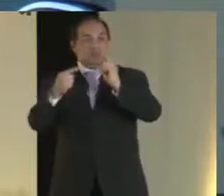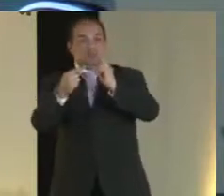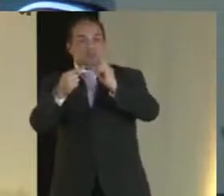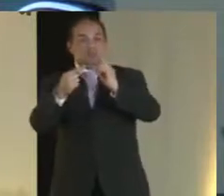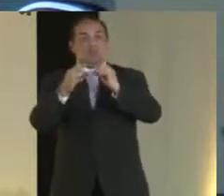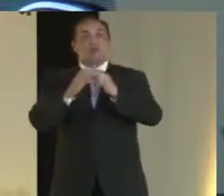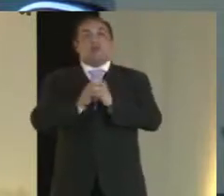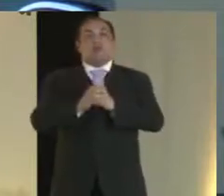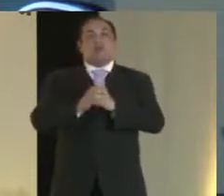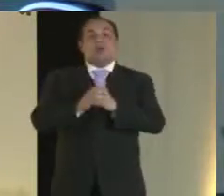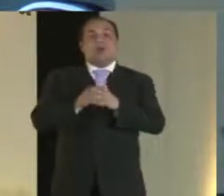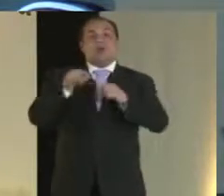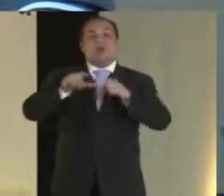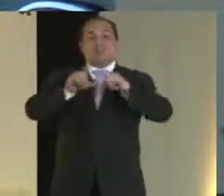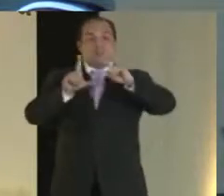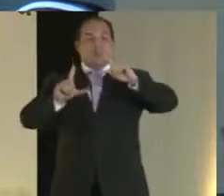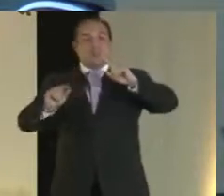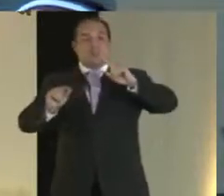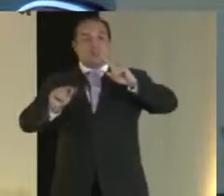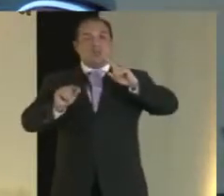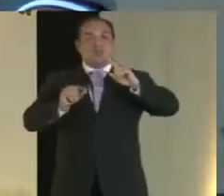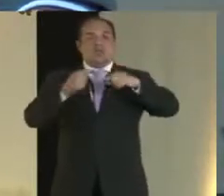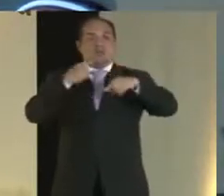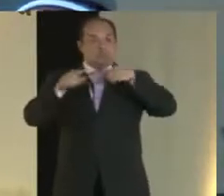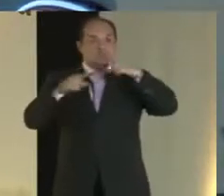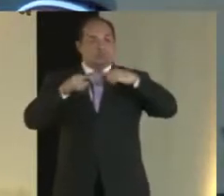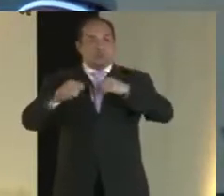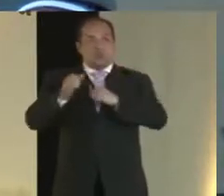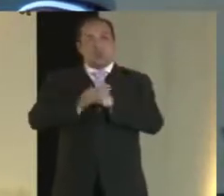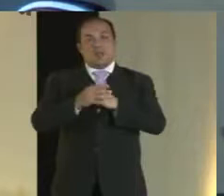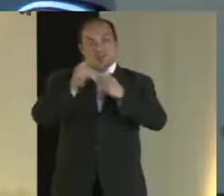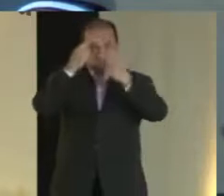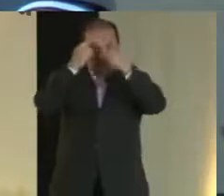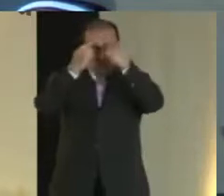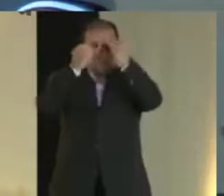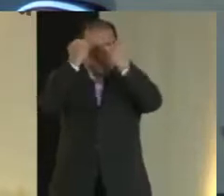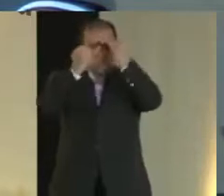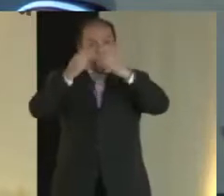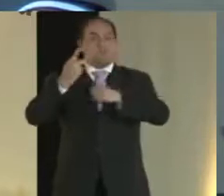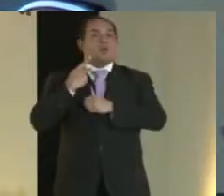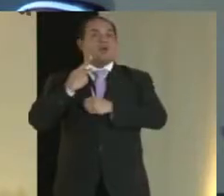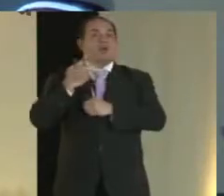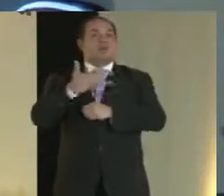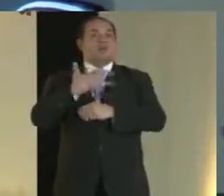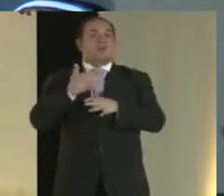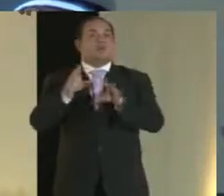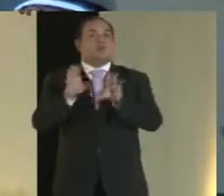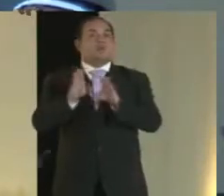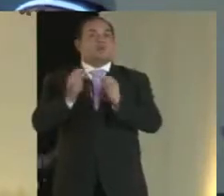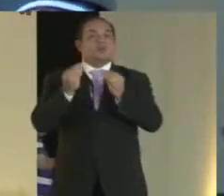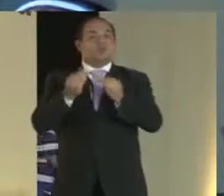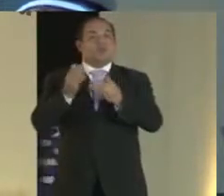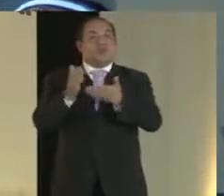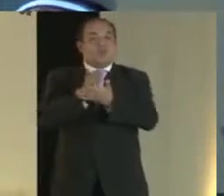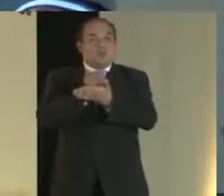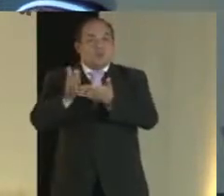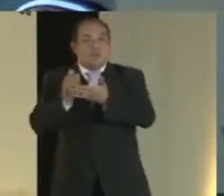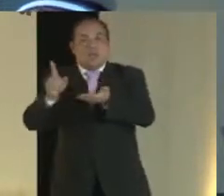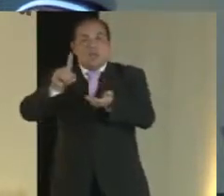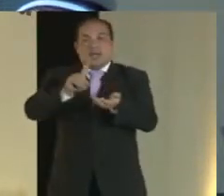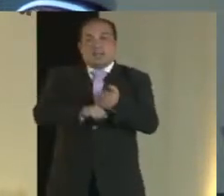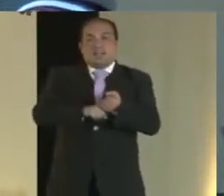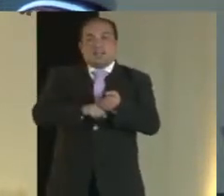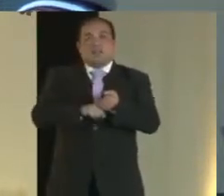en menor medida en nuestro país, las disputas ideológicas y políticas han llevado a muchas divisiones dentro del